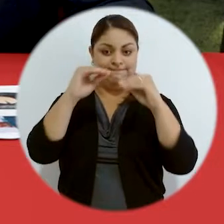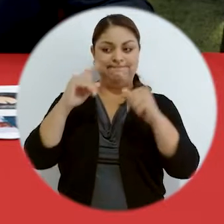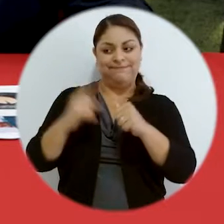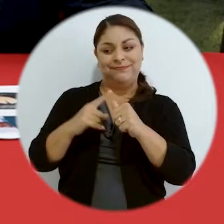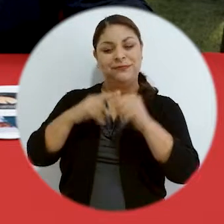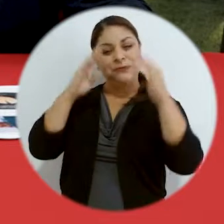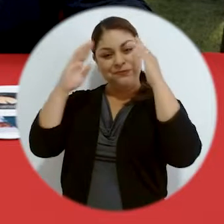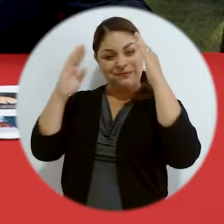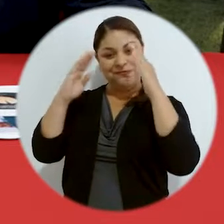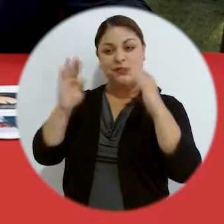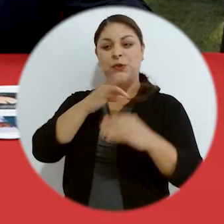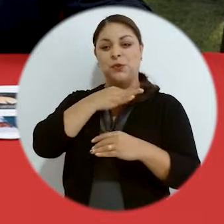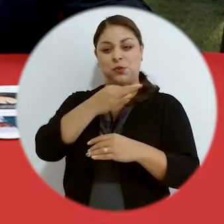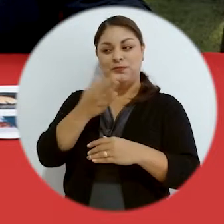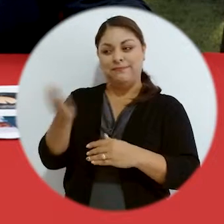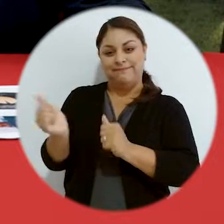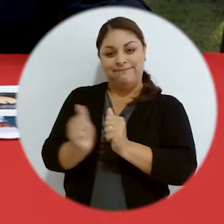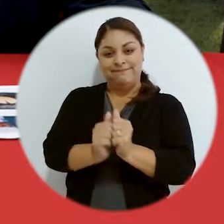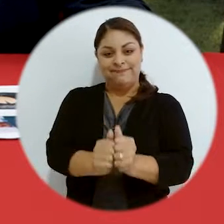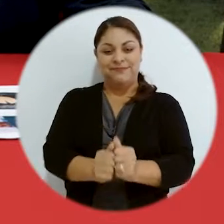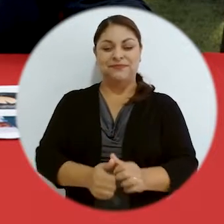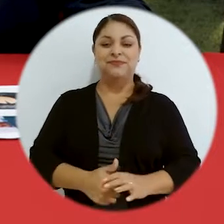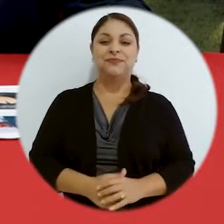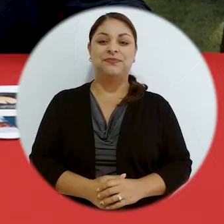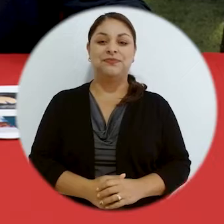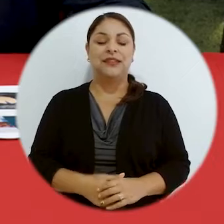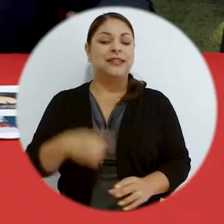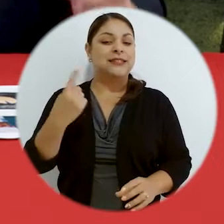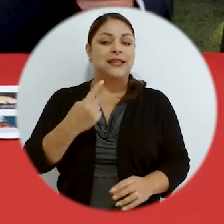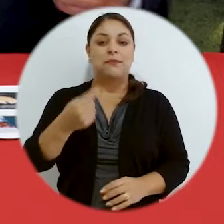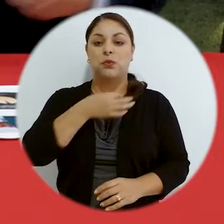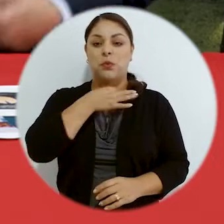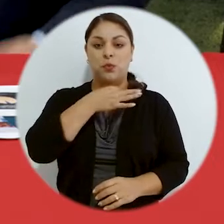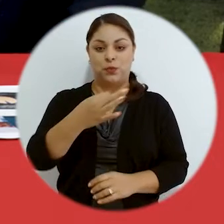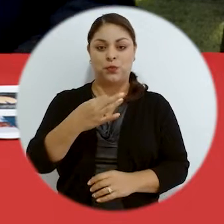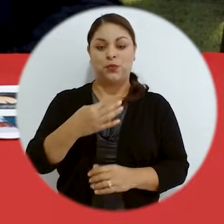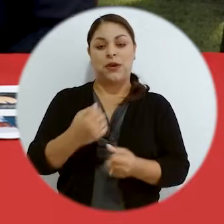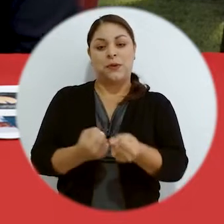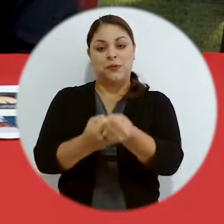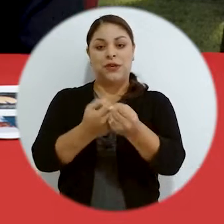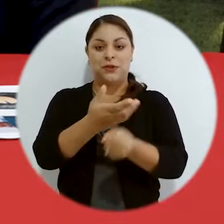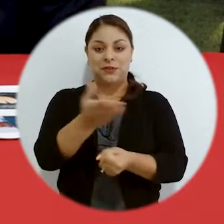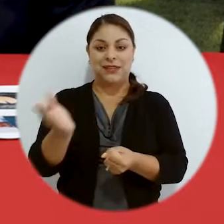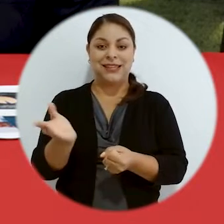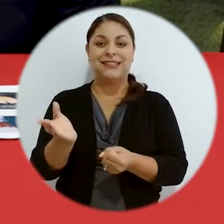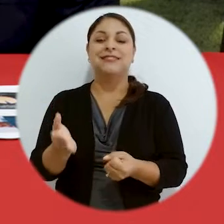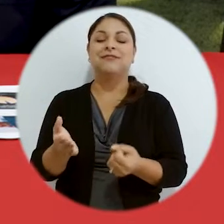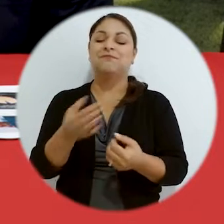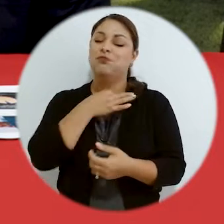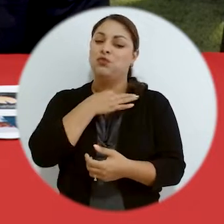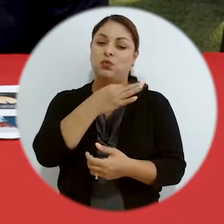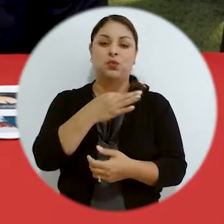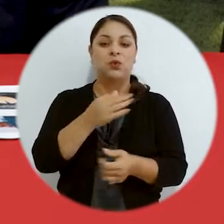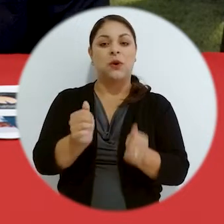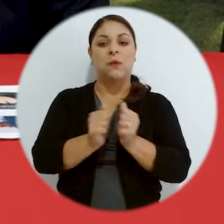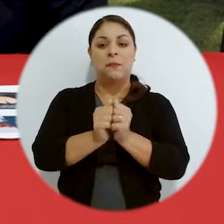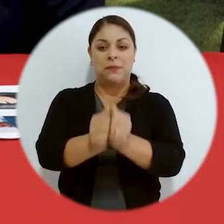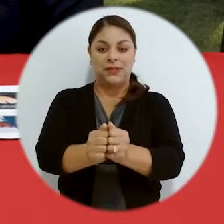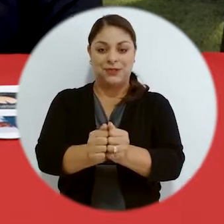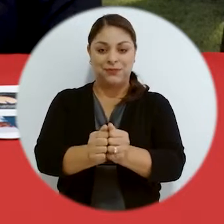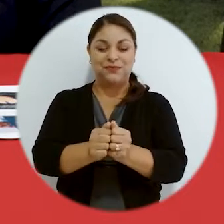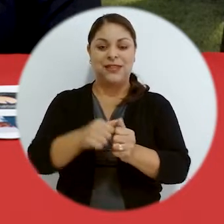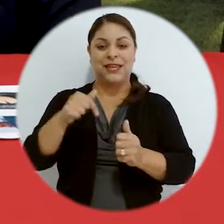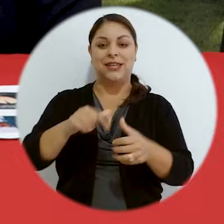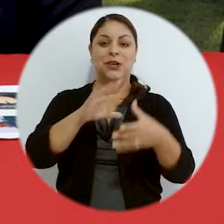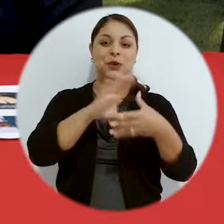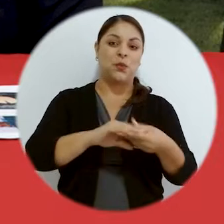Primero que todo, saludarlo, Leiner, qué gusto que nos acompañe aquí. Siempre es un gusto estar con ustedes, Guillermo, y un placer de acompañarlos en